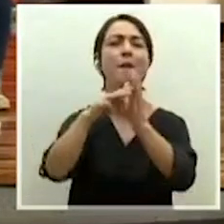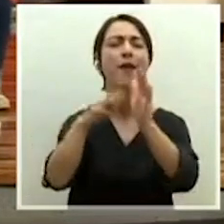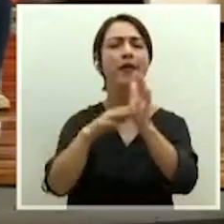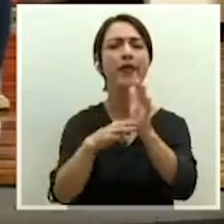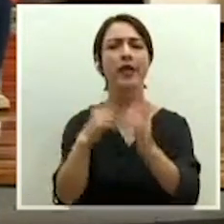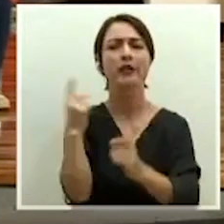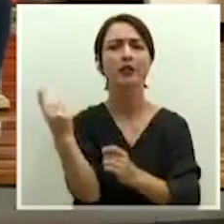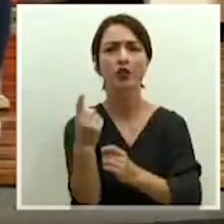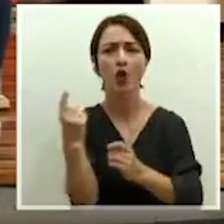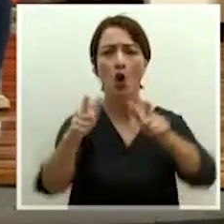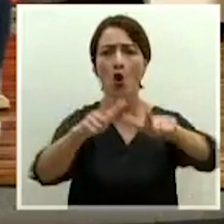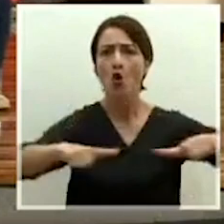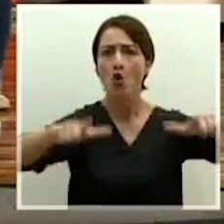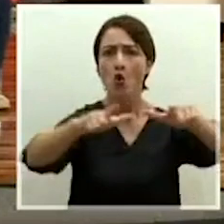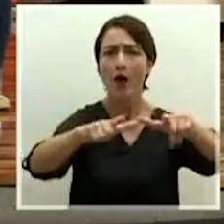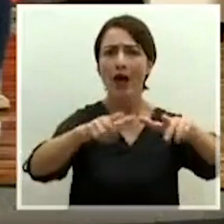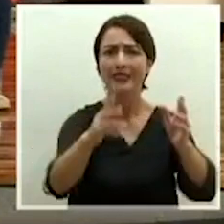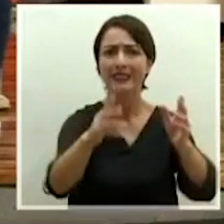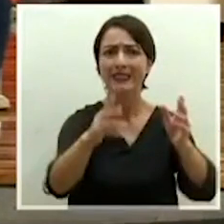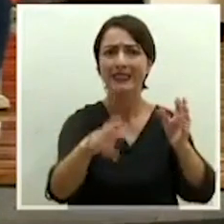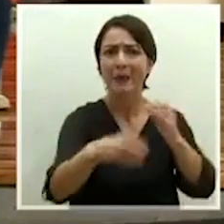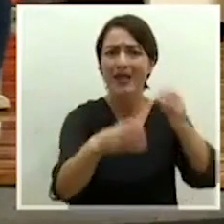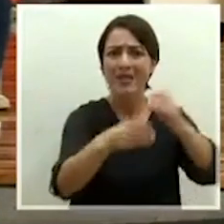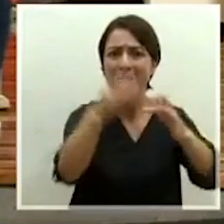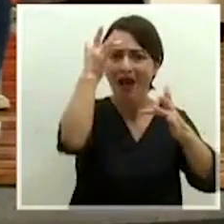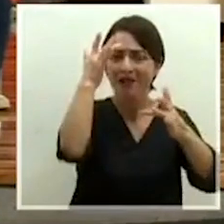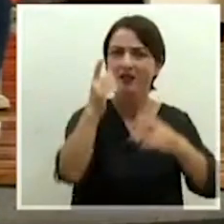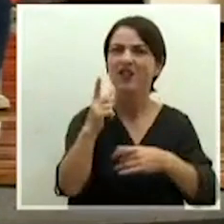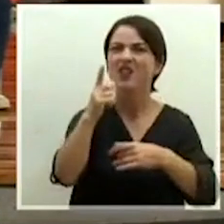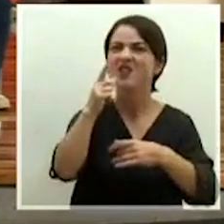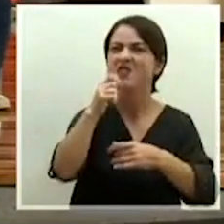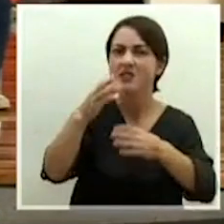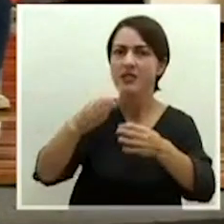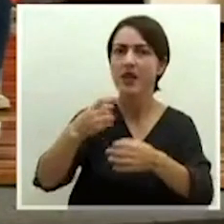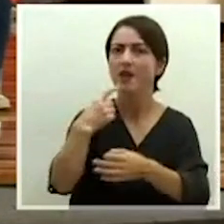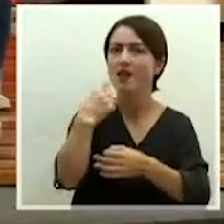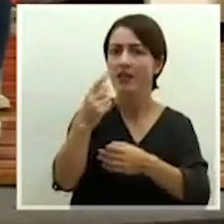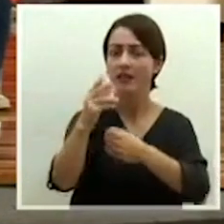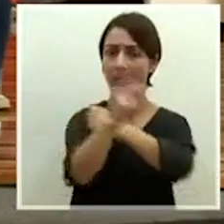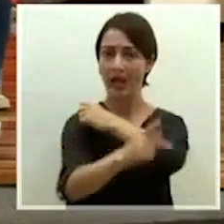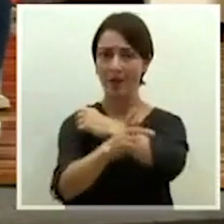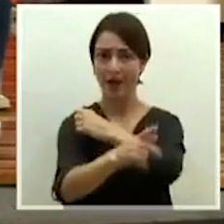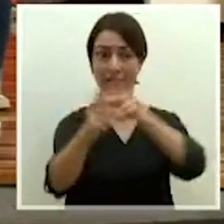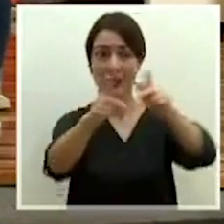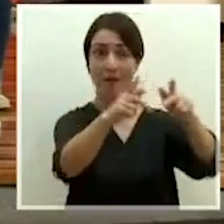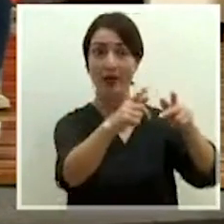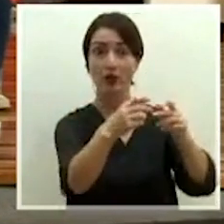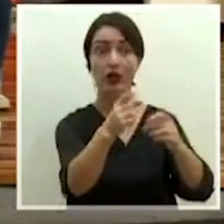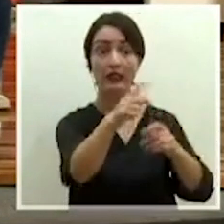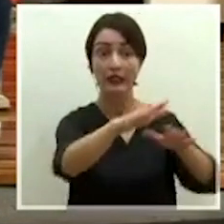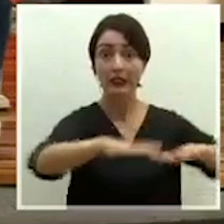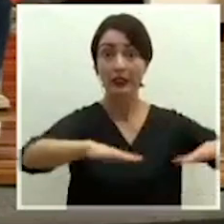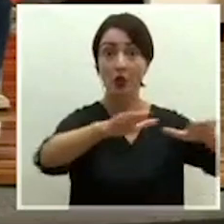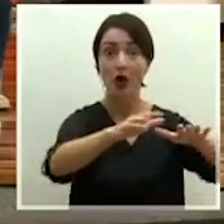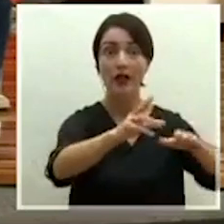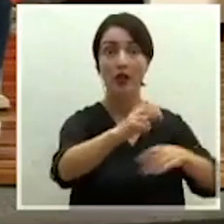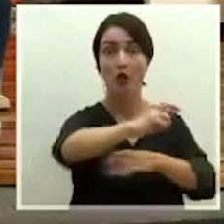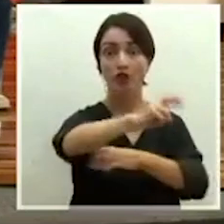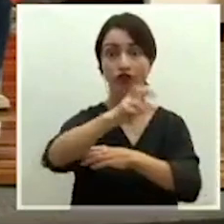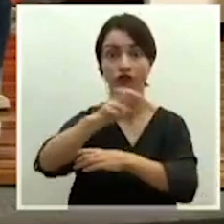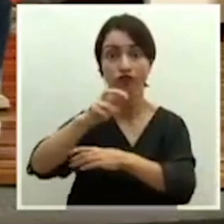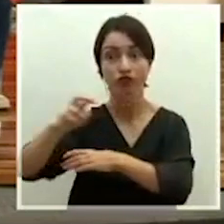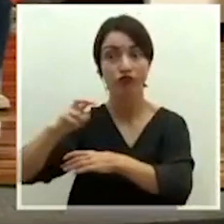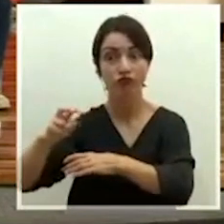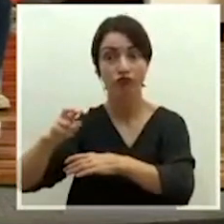en las zonas de mayor aumento? ¿Quién le garantiza al país que personas de esas zonas no viajen a otras? ¿Se debe ser